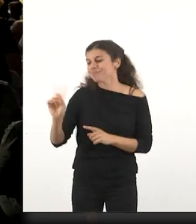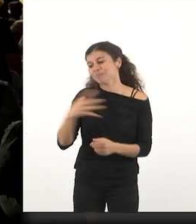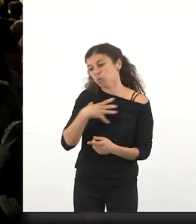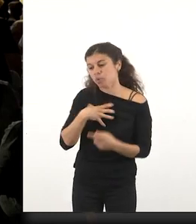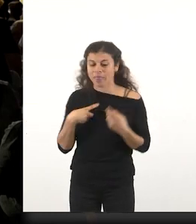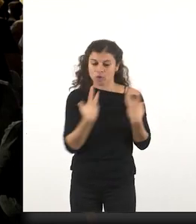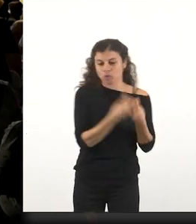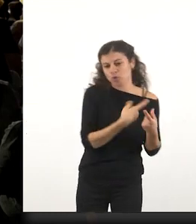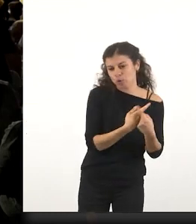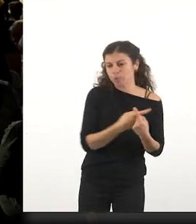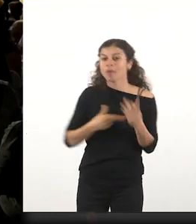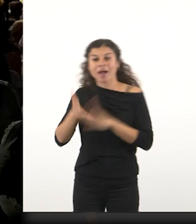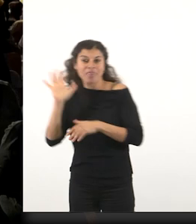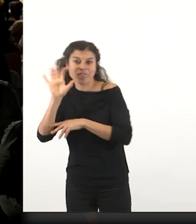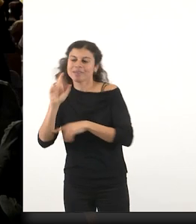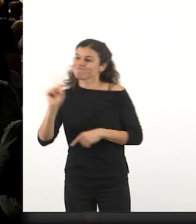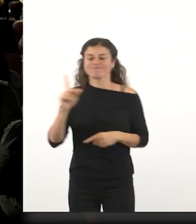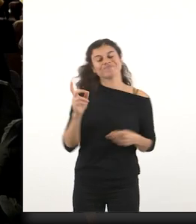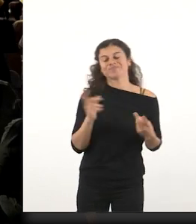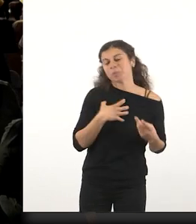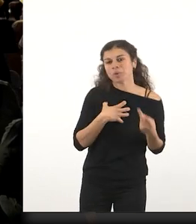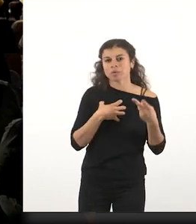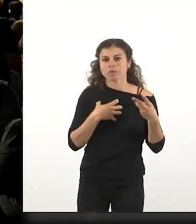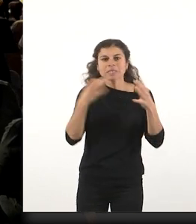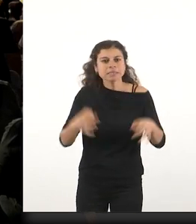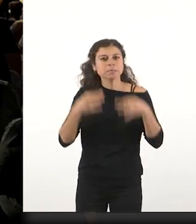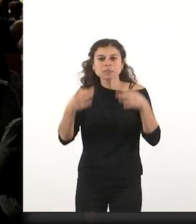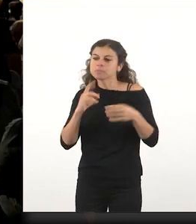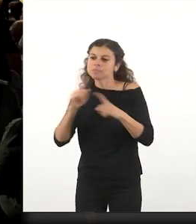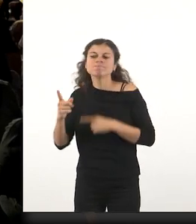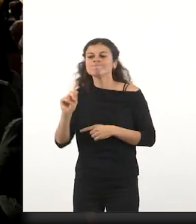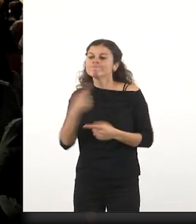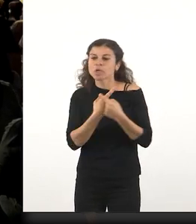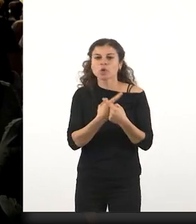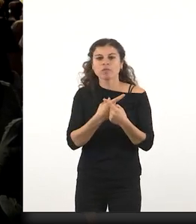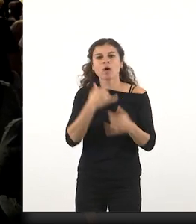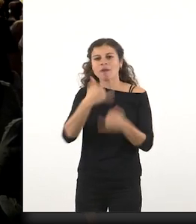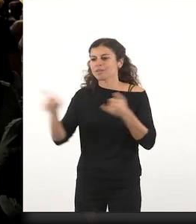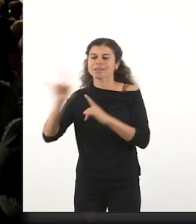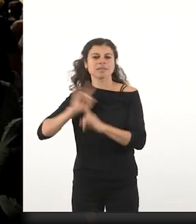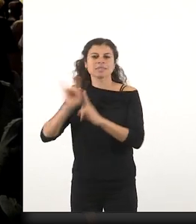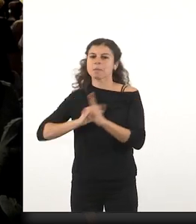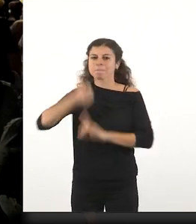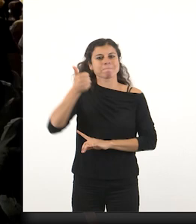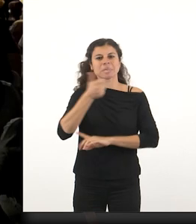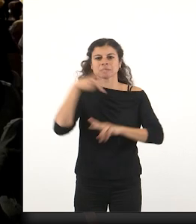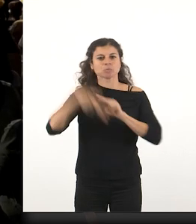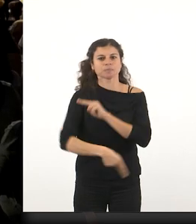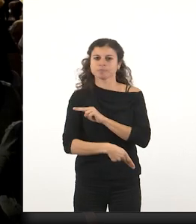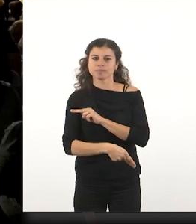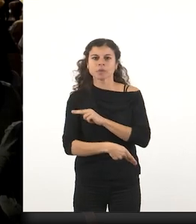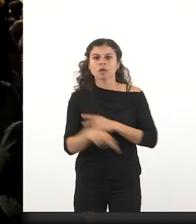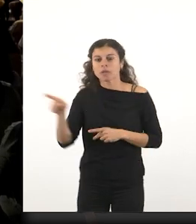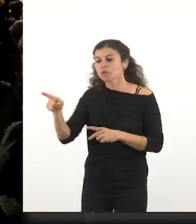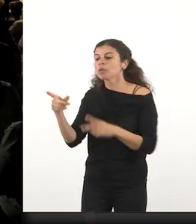Antonio. Mi amiga me dejan de llamar porque yo últimamente siempre digo que nunca puedo, que estoy con mi novio y se juntan todas el lunes a hablar de la fiesta del sábado que yo iba a